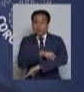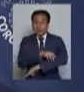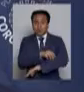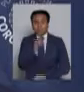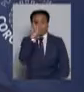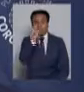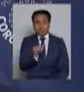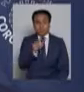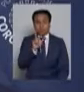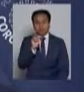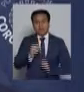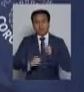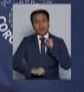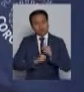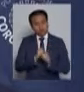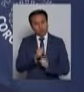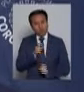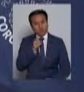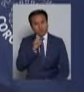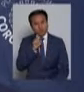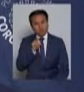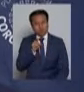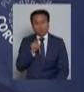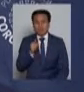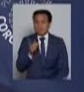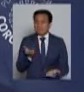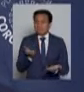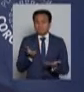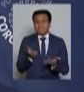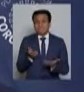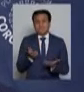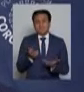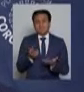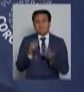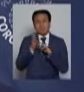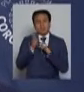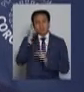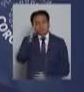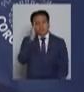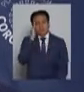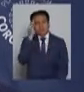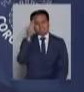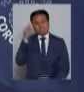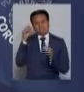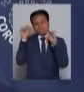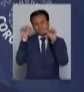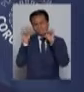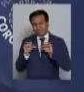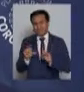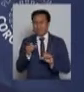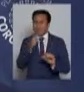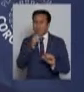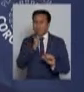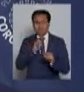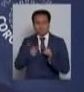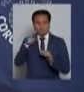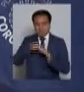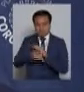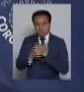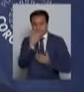de 80 años con un estado muy avanzado de demencia que no fue sometido, insisto, a